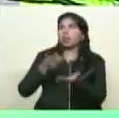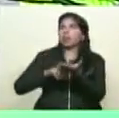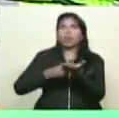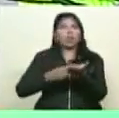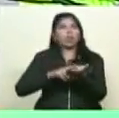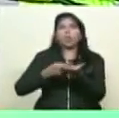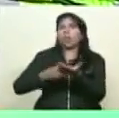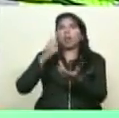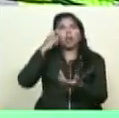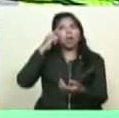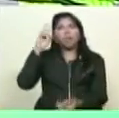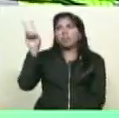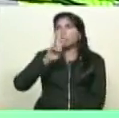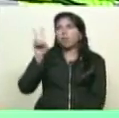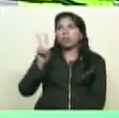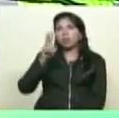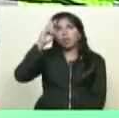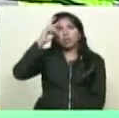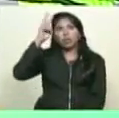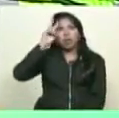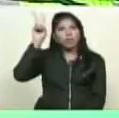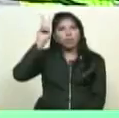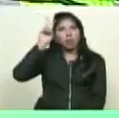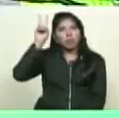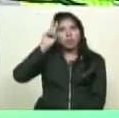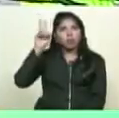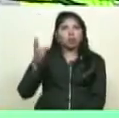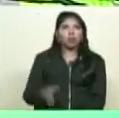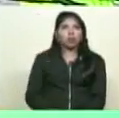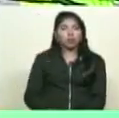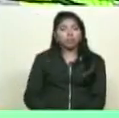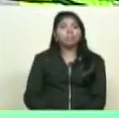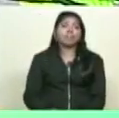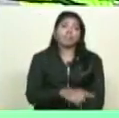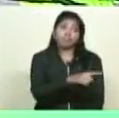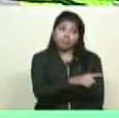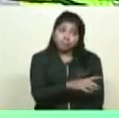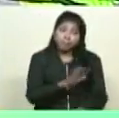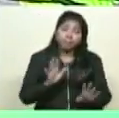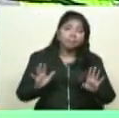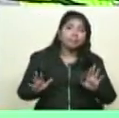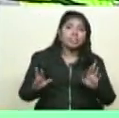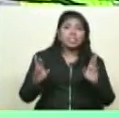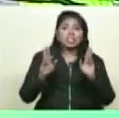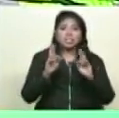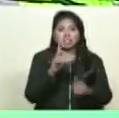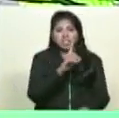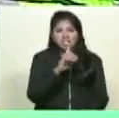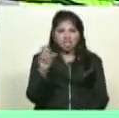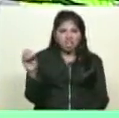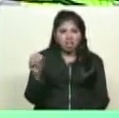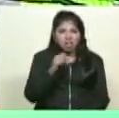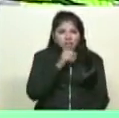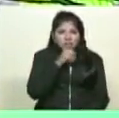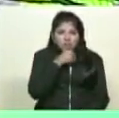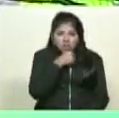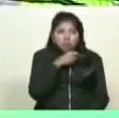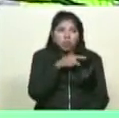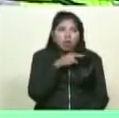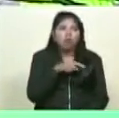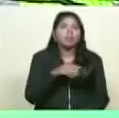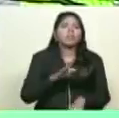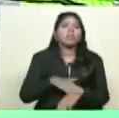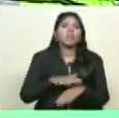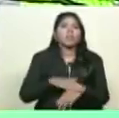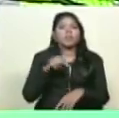Santos, ojalá puedas vivir 100 años, Santos, para ser la pesadilla tuya 100 años, porque aquí la revolución